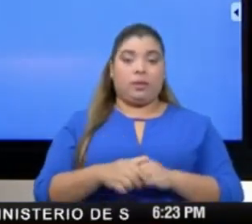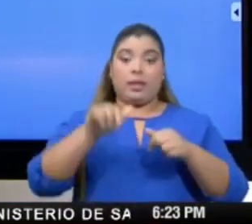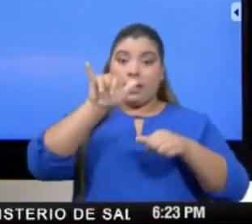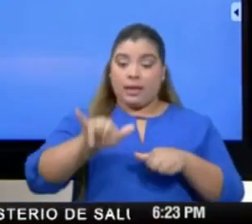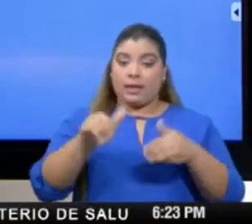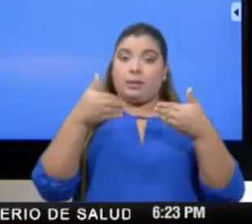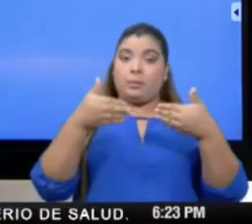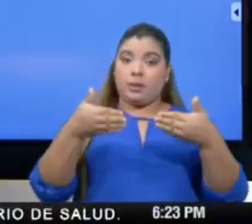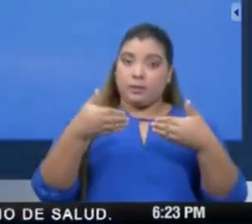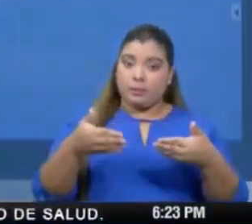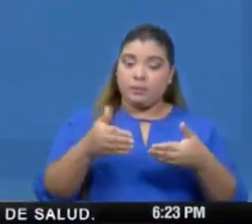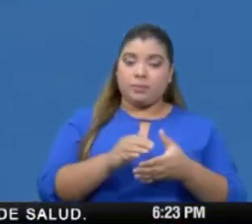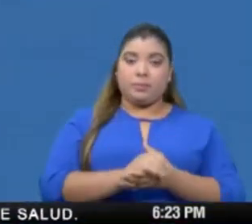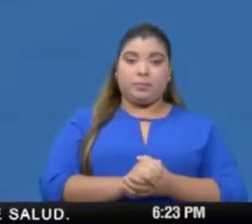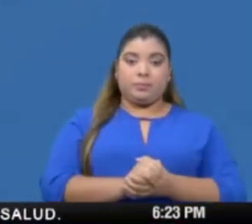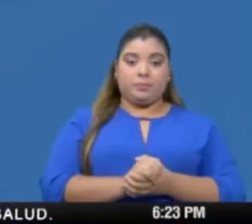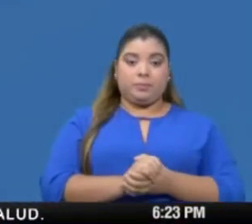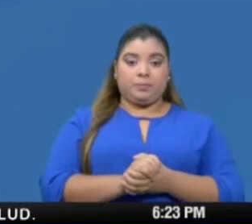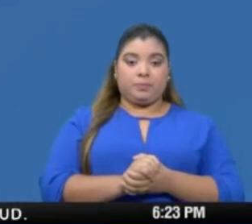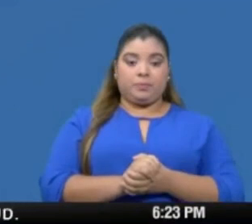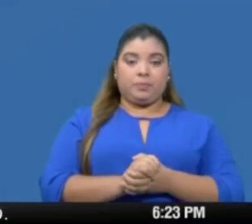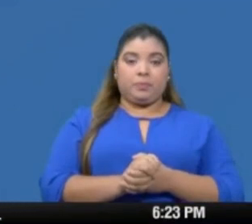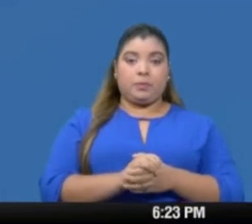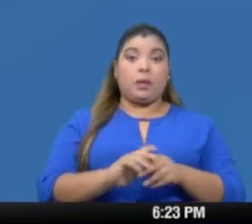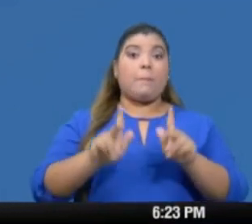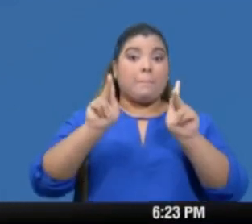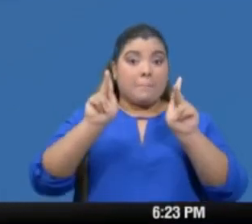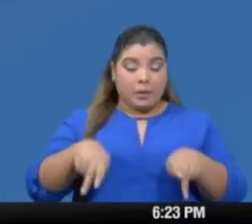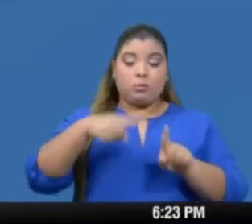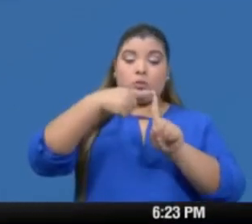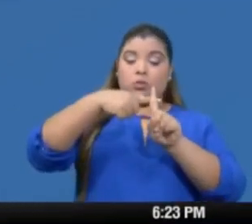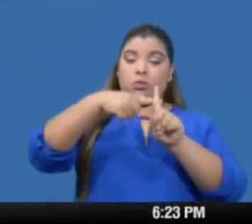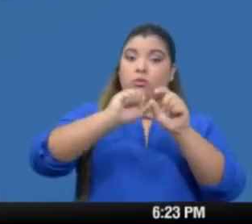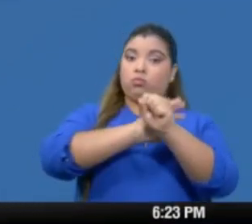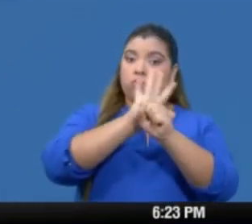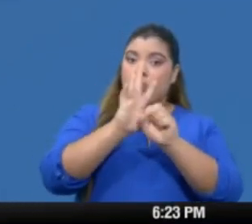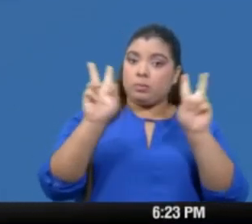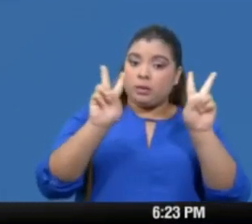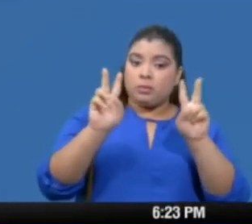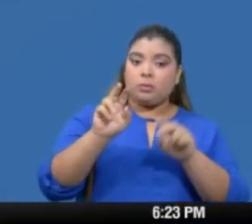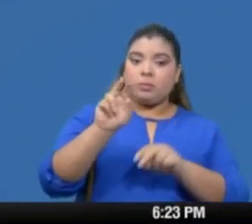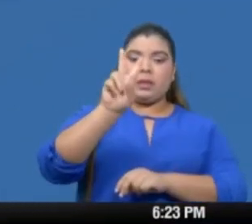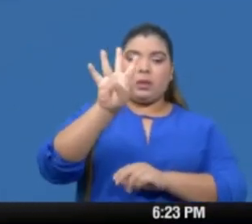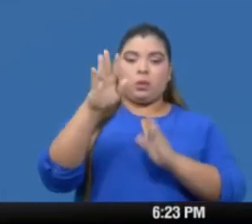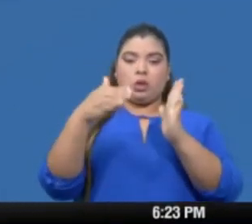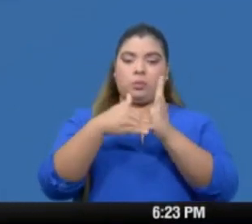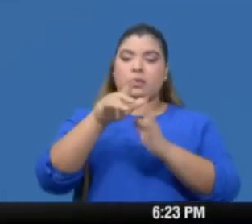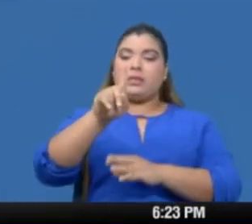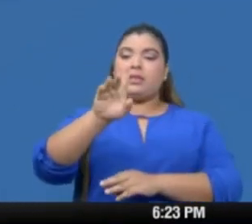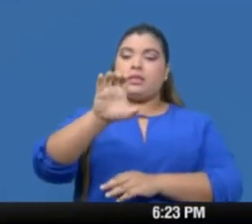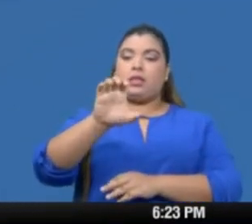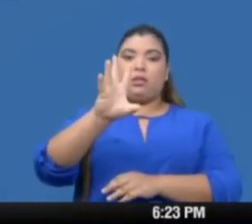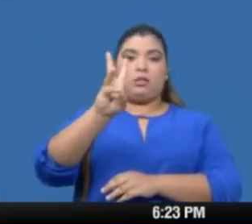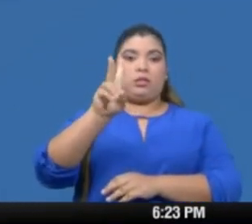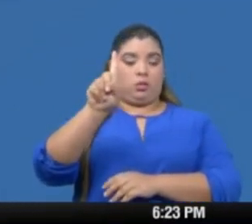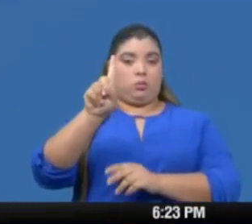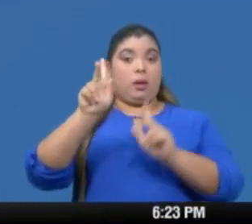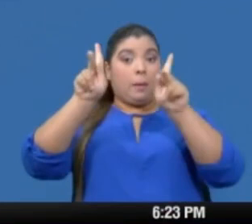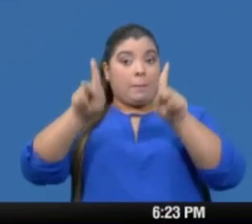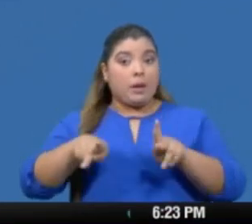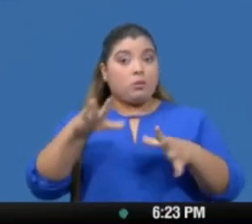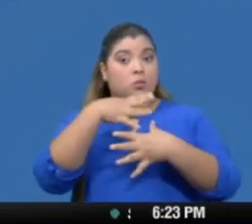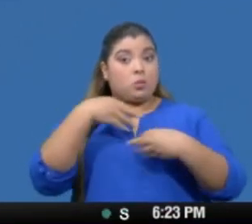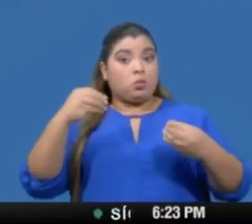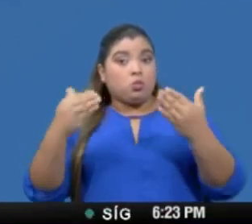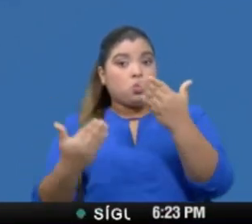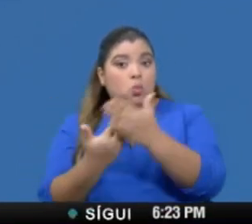Panamá, de los casos activos tenemos 24.161, tenemos nuevos recuperados notificados